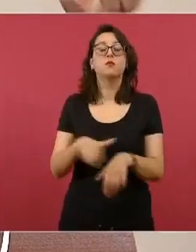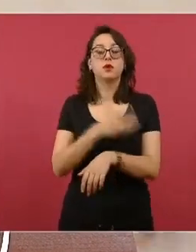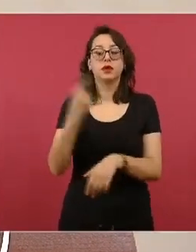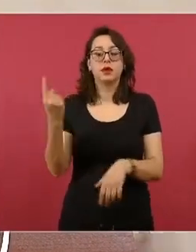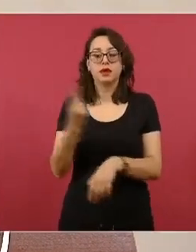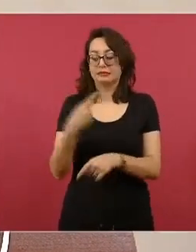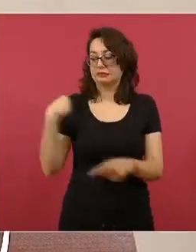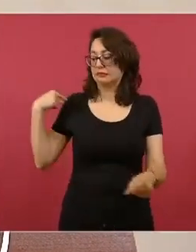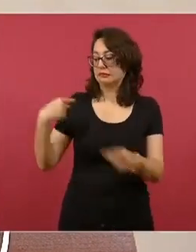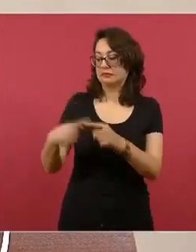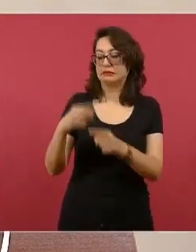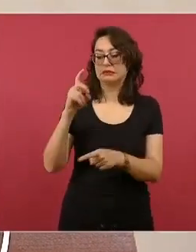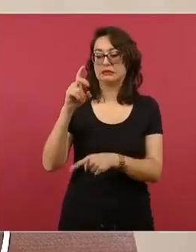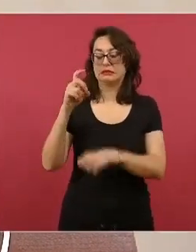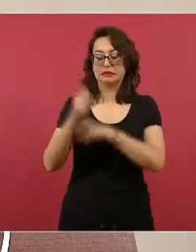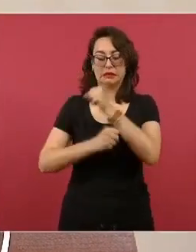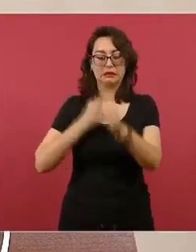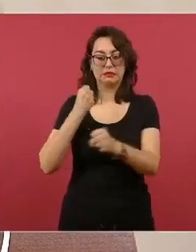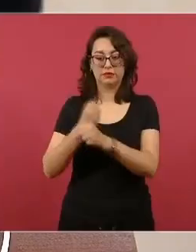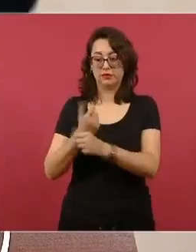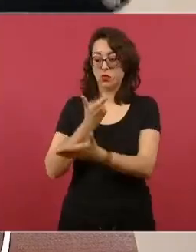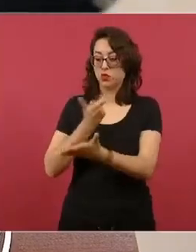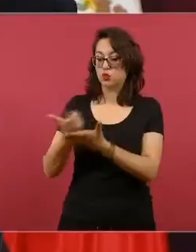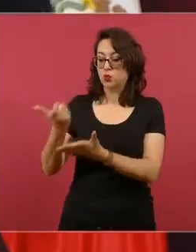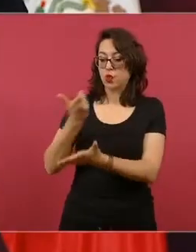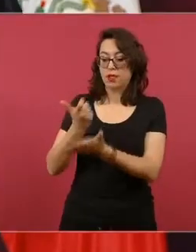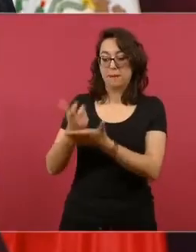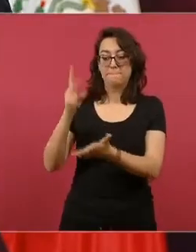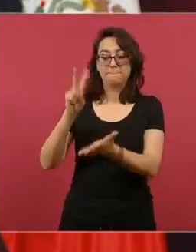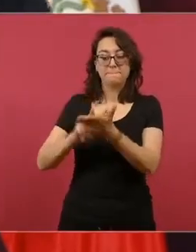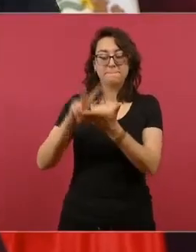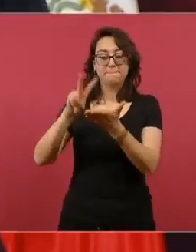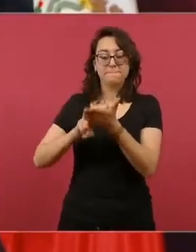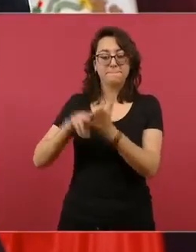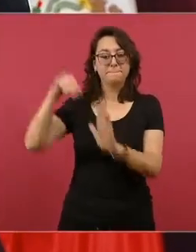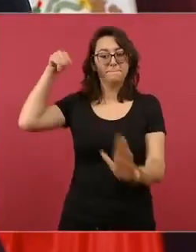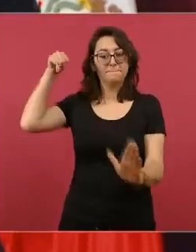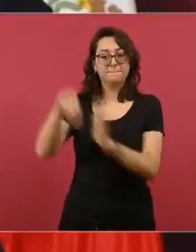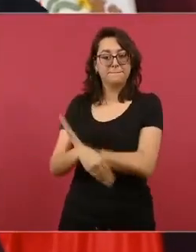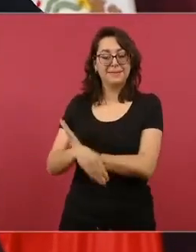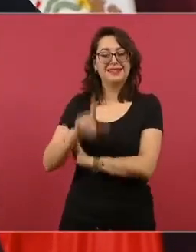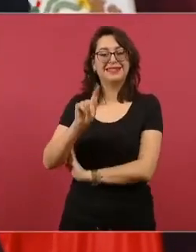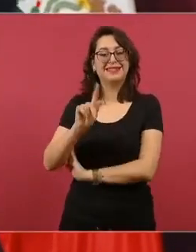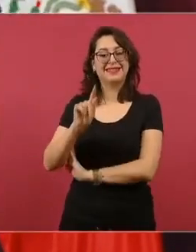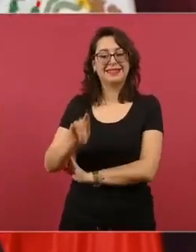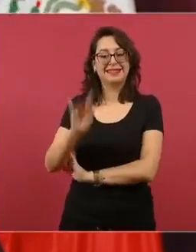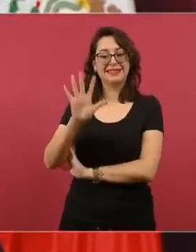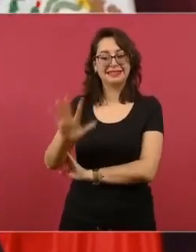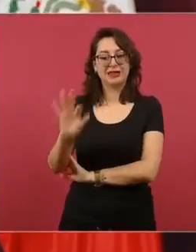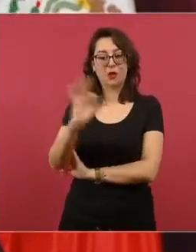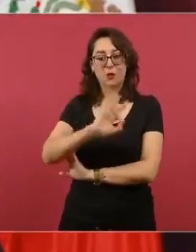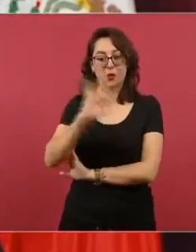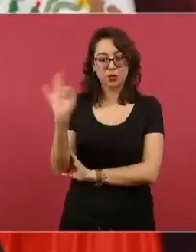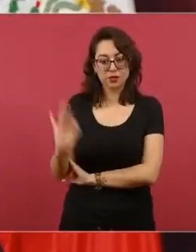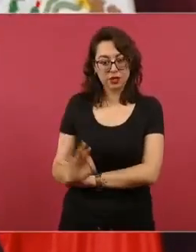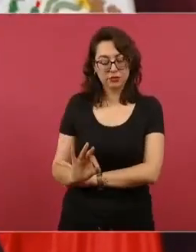75% de su poder adquisitivo. Pero sí ya hay que pensar, como lo hemos hecho, a la